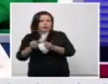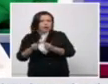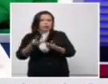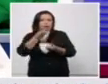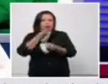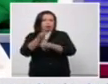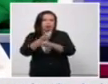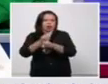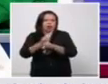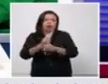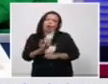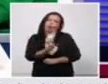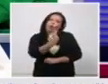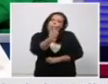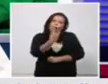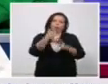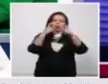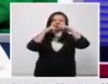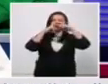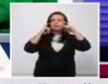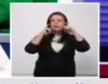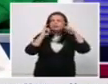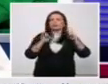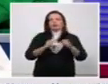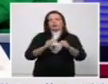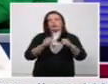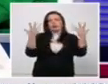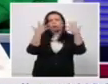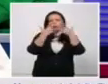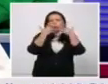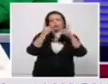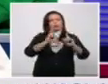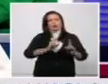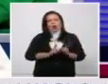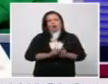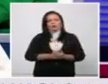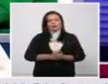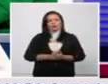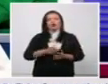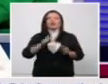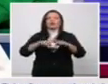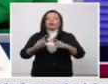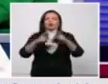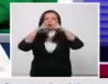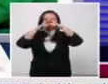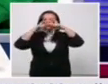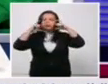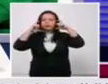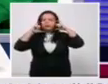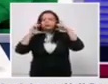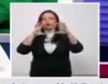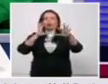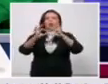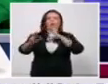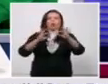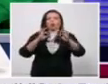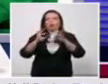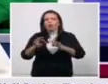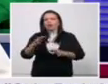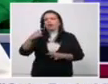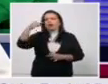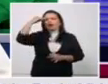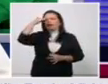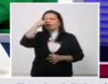Primero, que proteja la nariz, que proteja la boca, porque hemos visto últimamente unas de piquito aquí, que la nariz queda